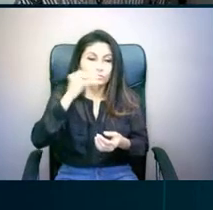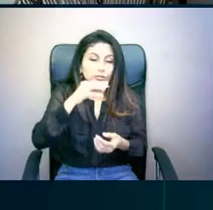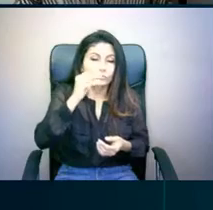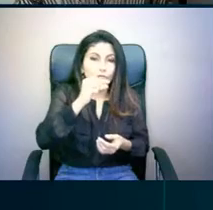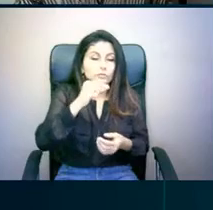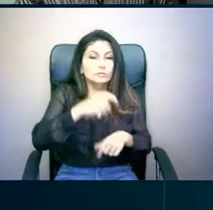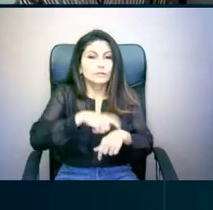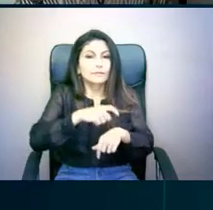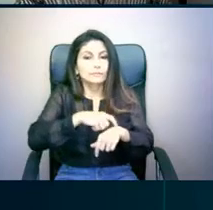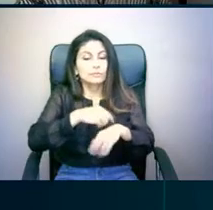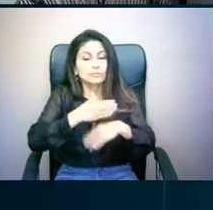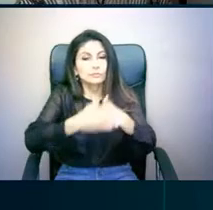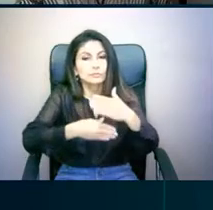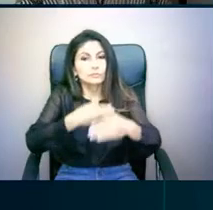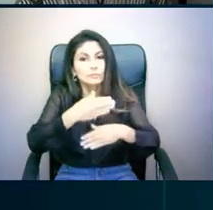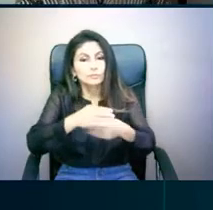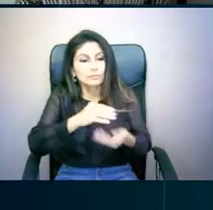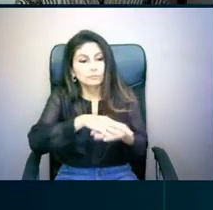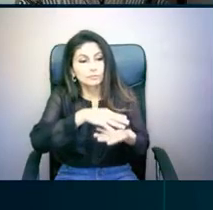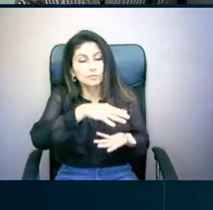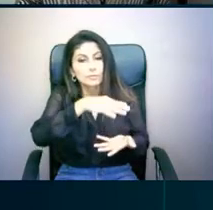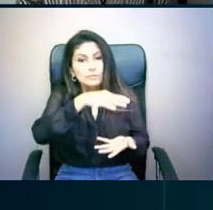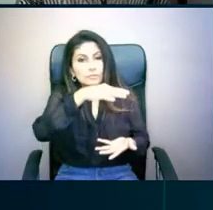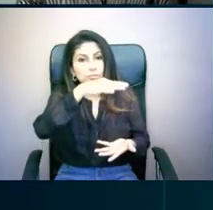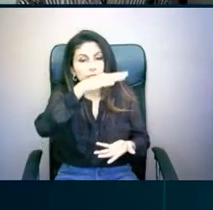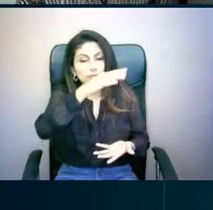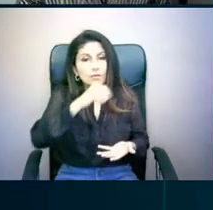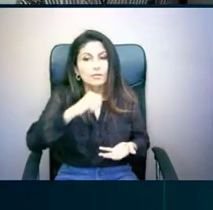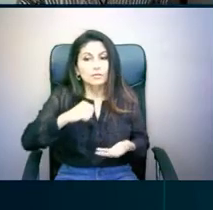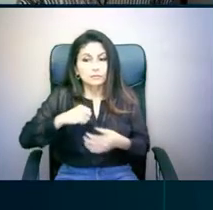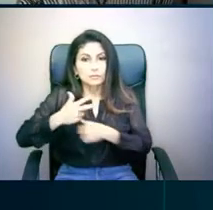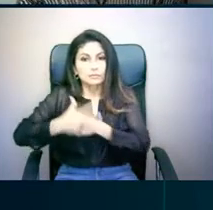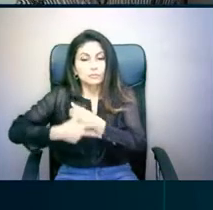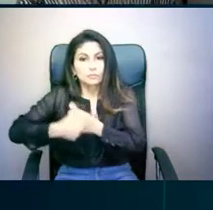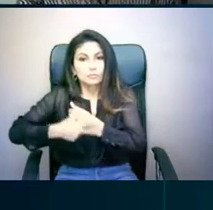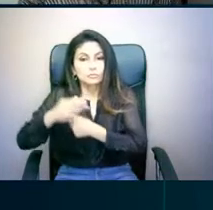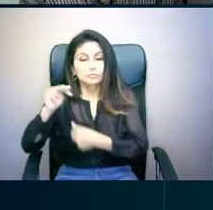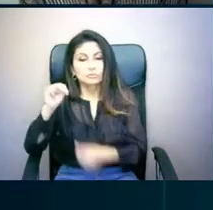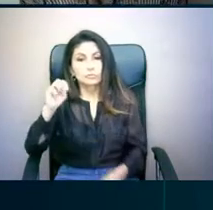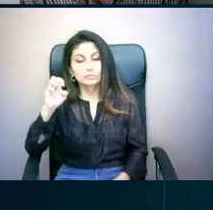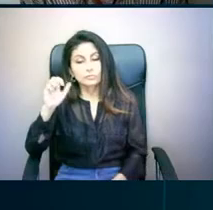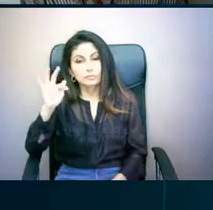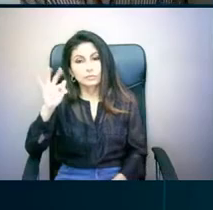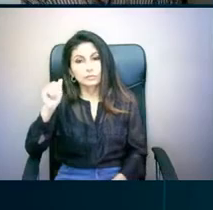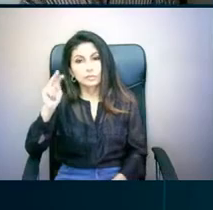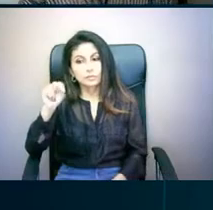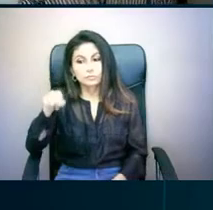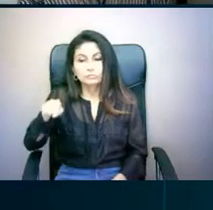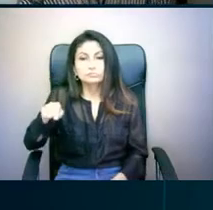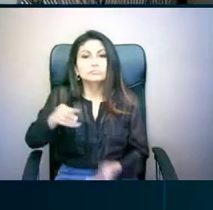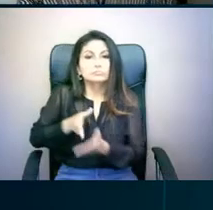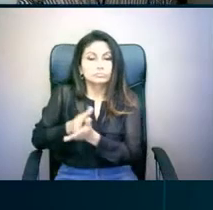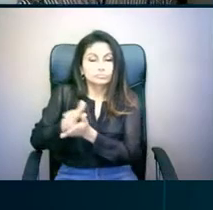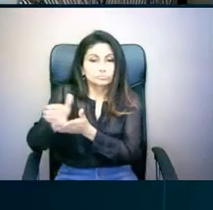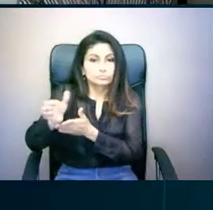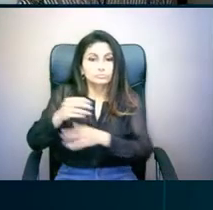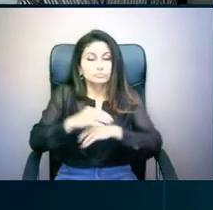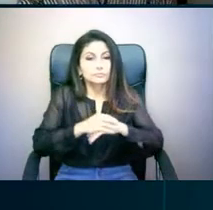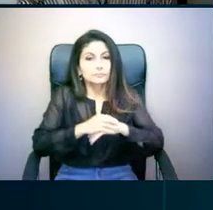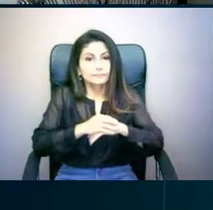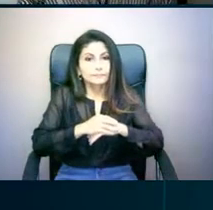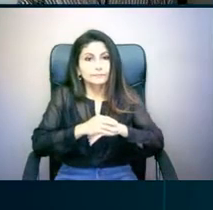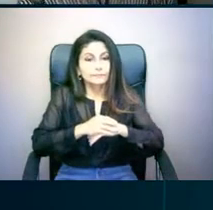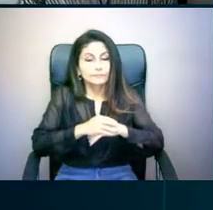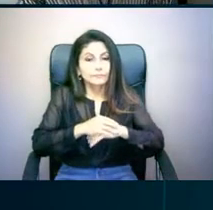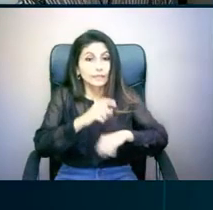tiempo se conserva la producción de metano. Listo. Al bajar